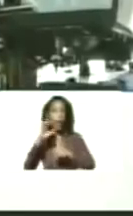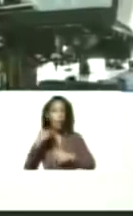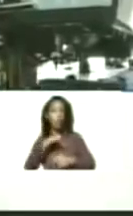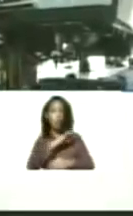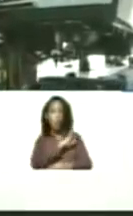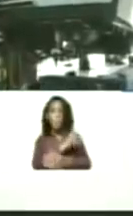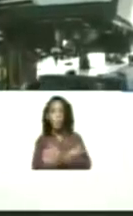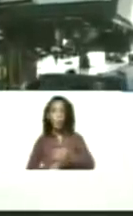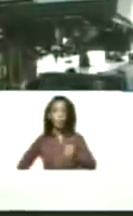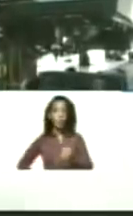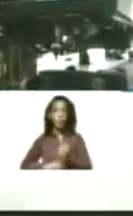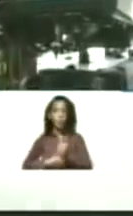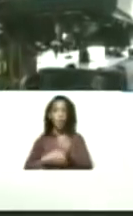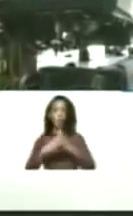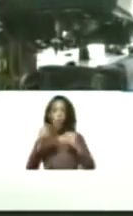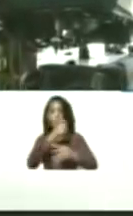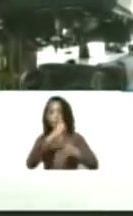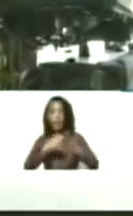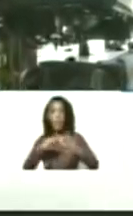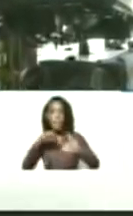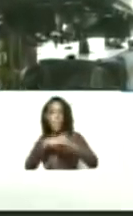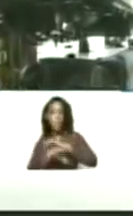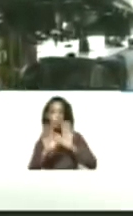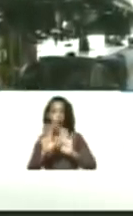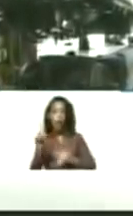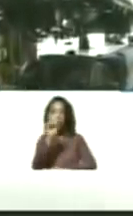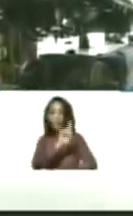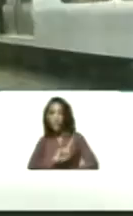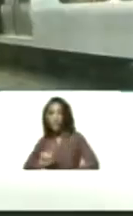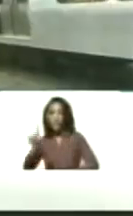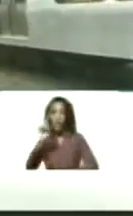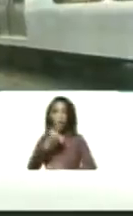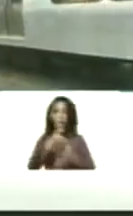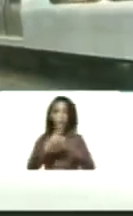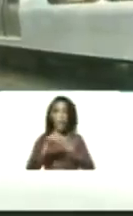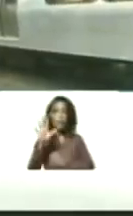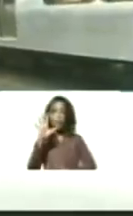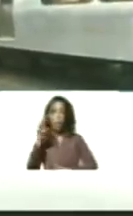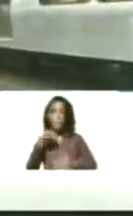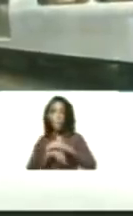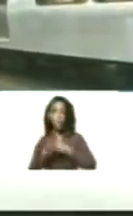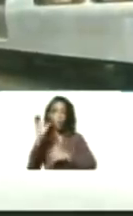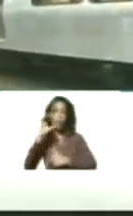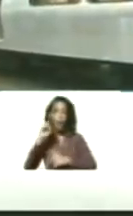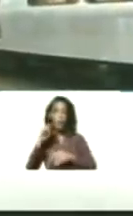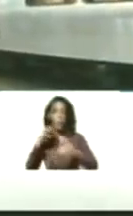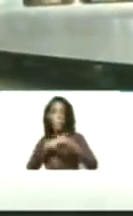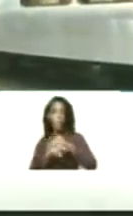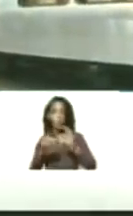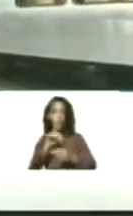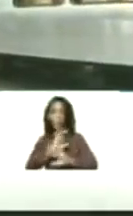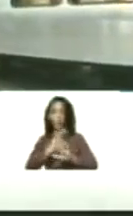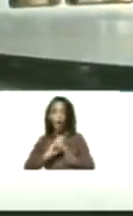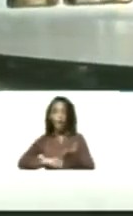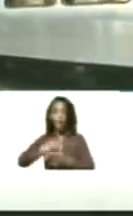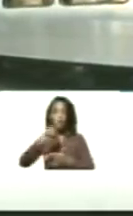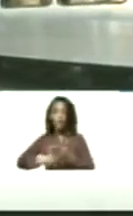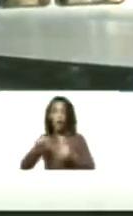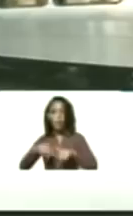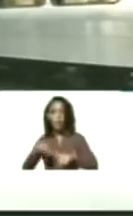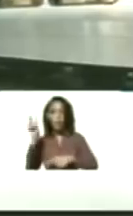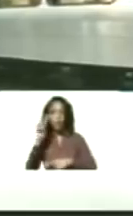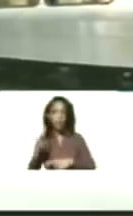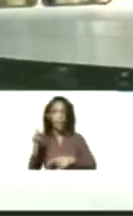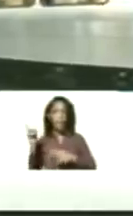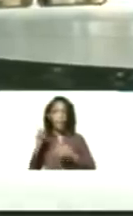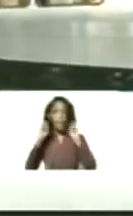repotenciando. Ya toda la línea de trenes que va a estar circulando en línea 5 de Metro de Caracas son trenes que van a estar manufacturados en Venezuela. Con relación al